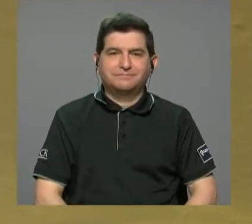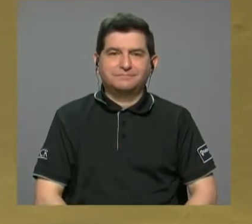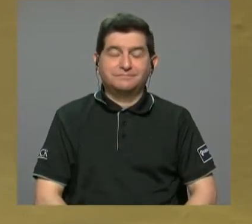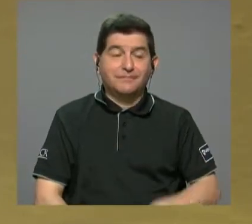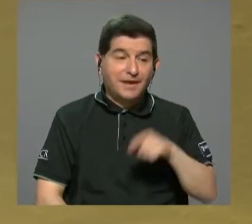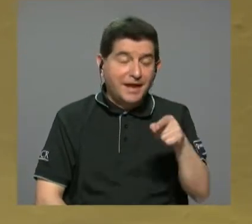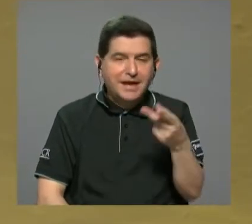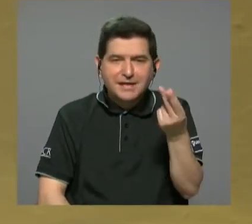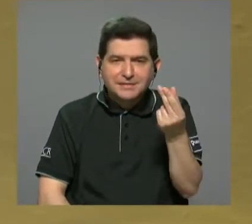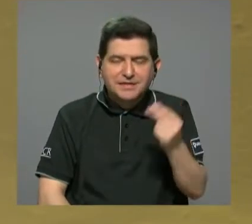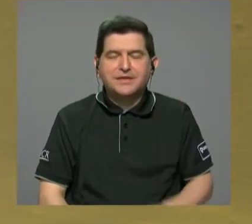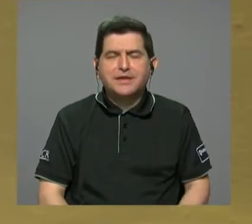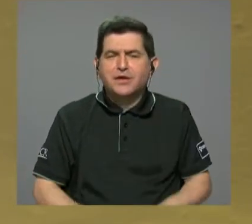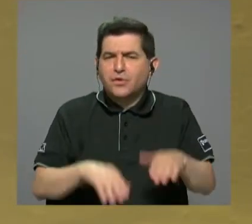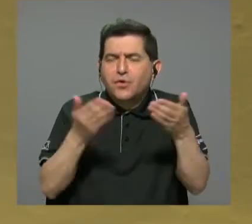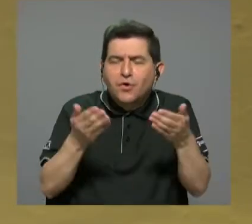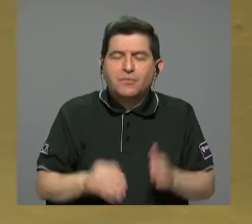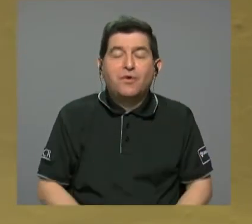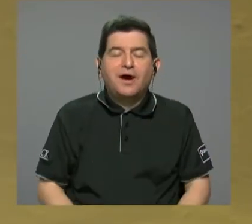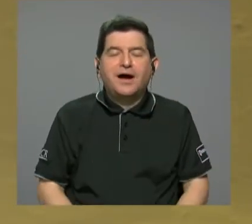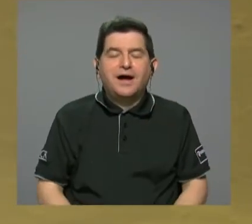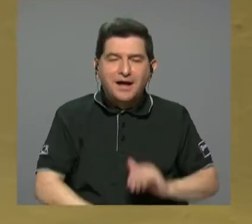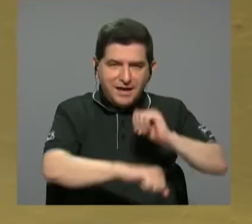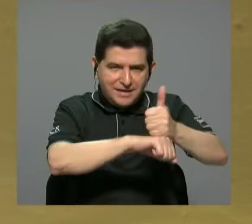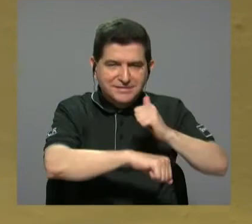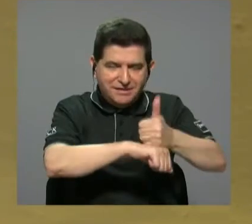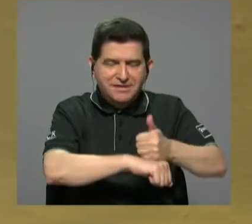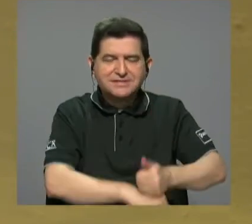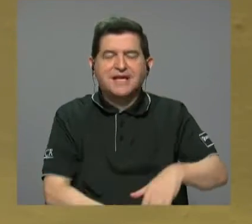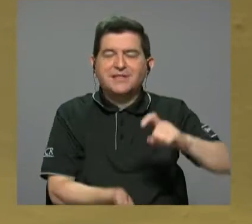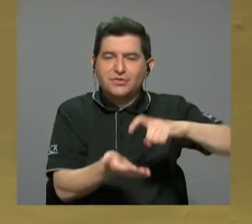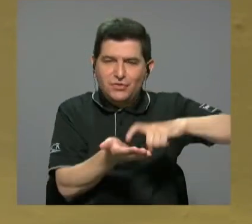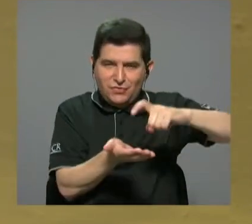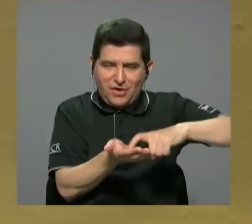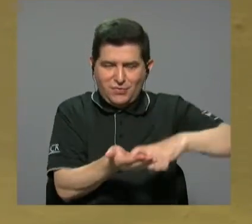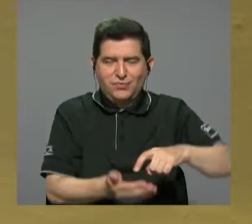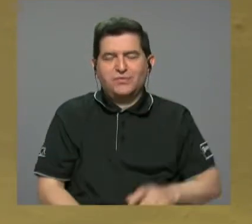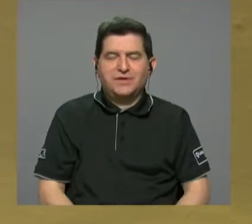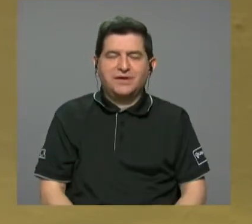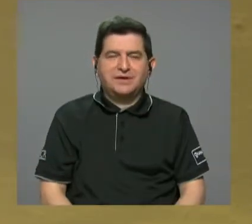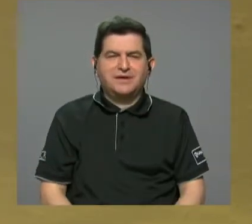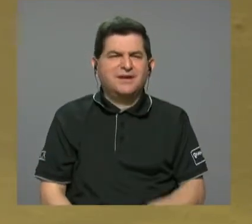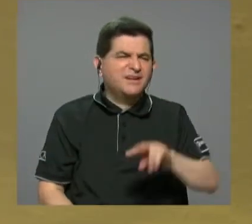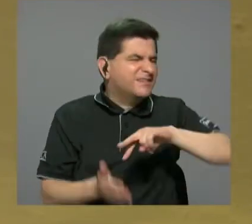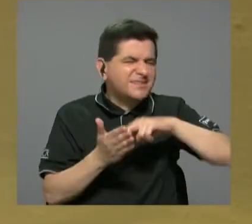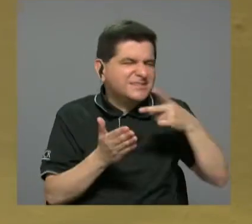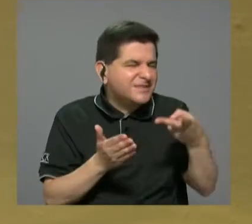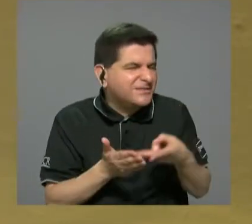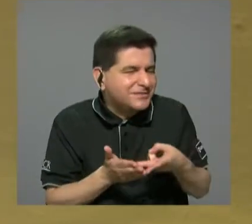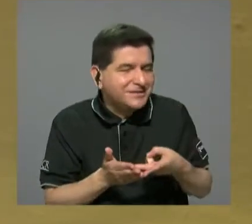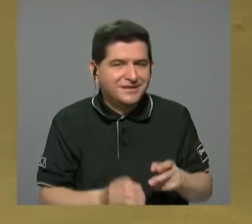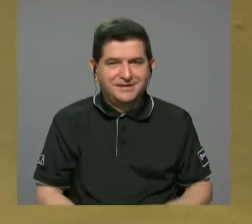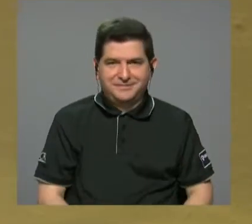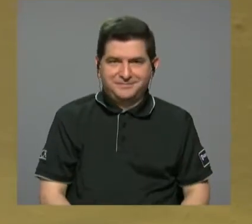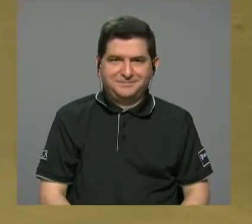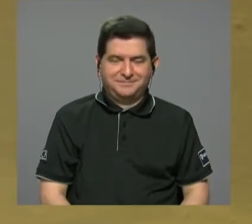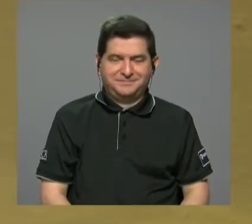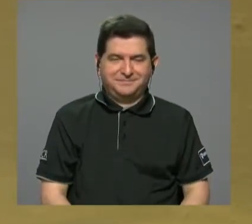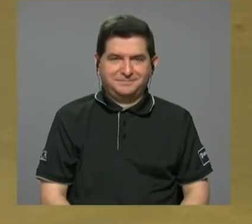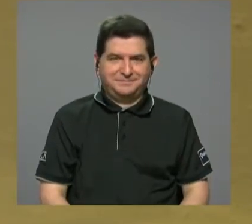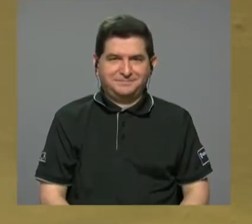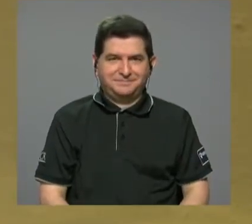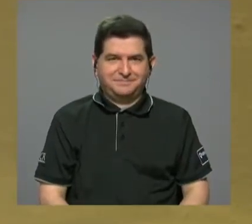conseguir de colocación de deuda. Y así es, colocación de deuda es lo que